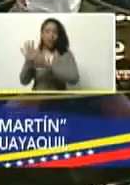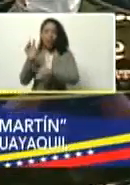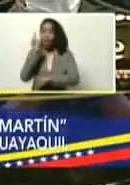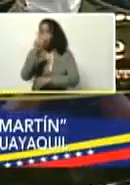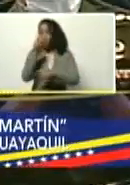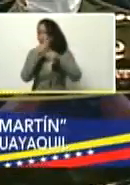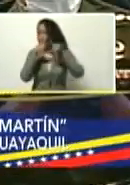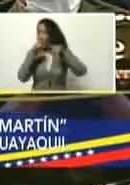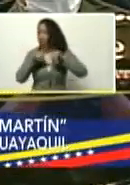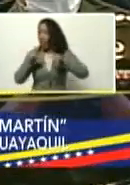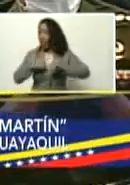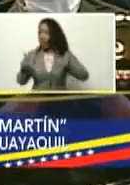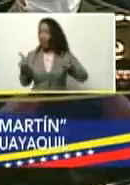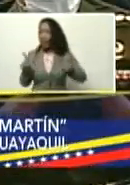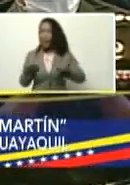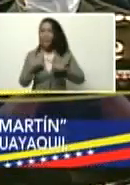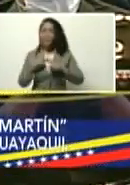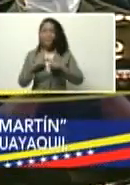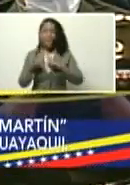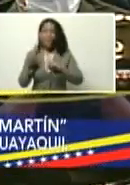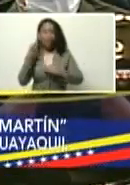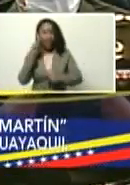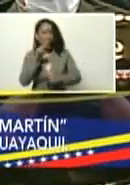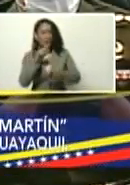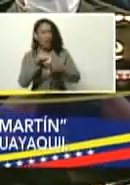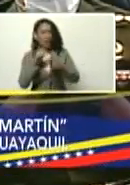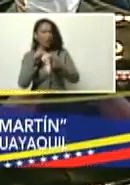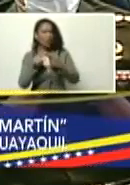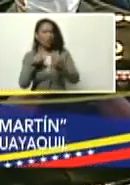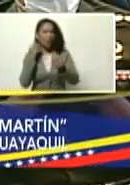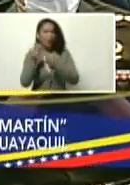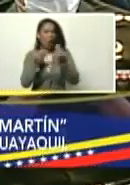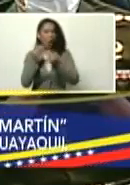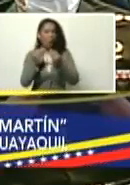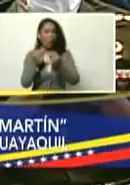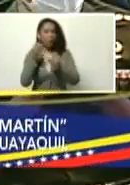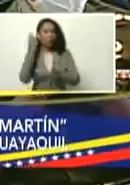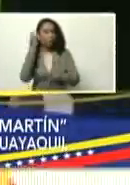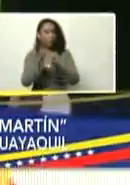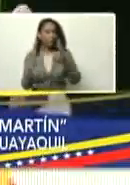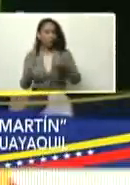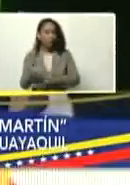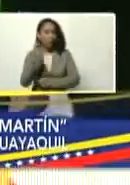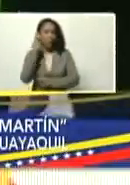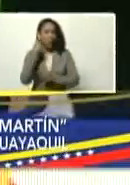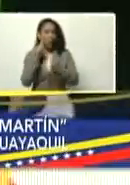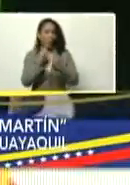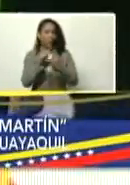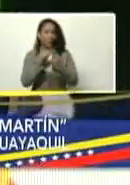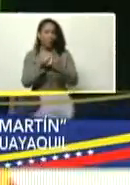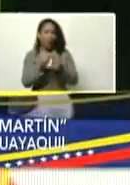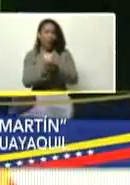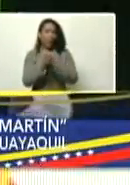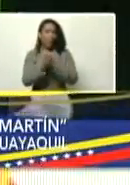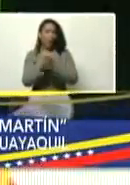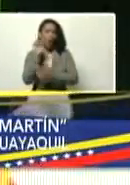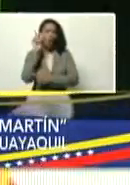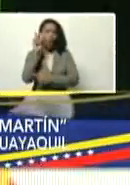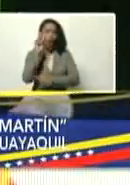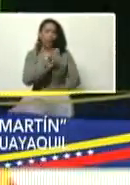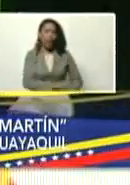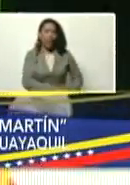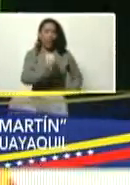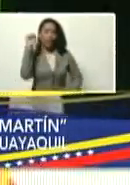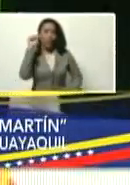diferencias. Pero veamos entonces las coincidencias. Uno, la amistad mutua entre los dos libertadores